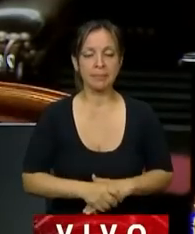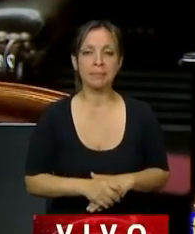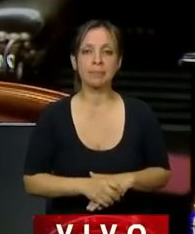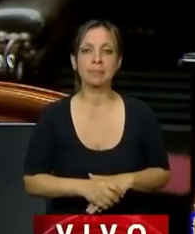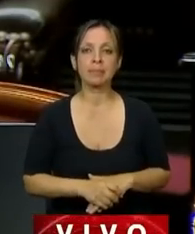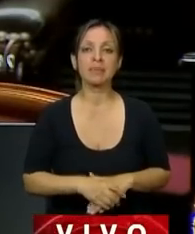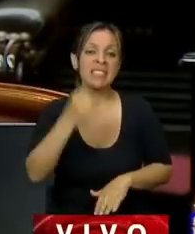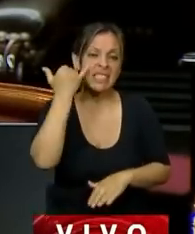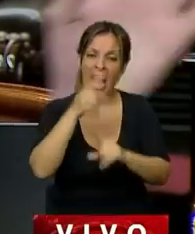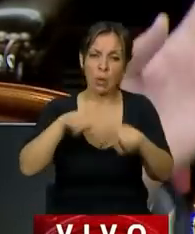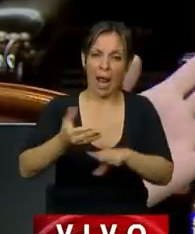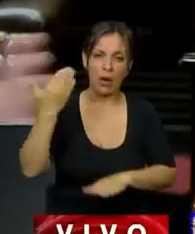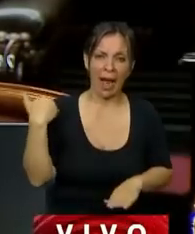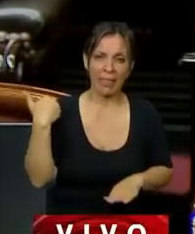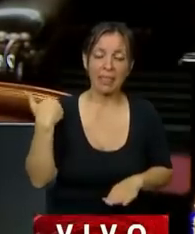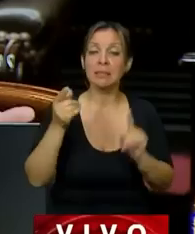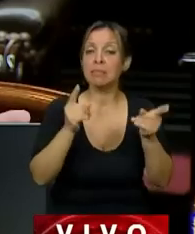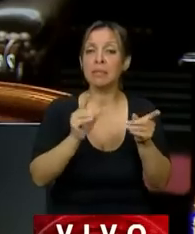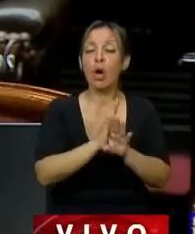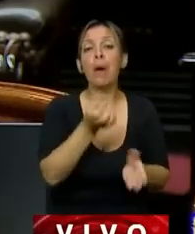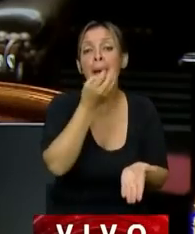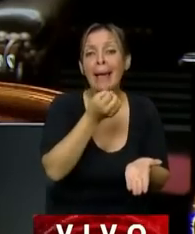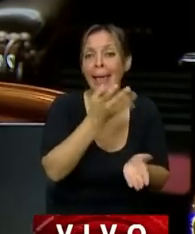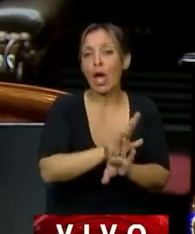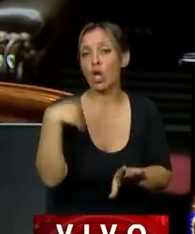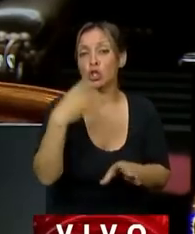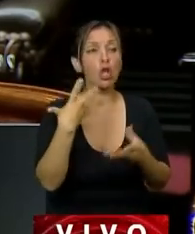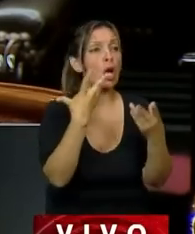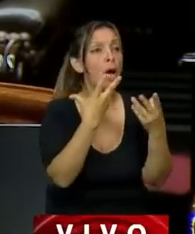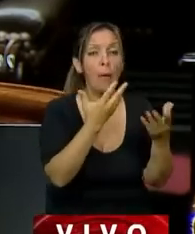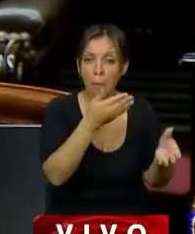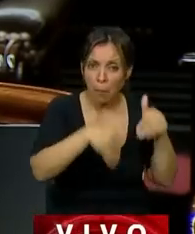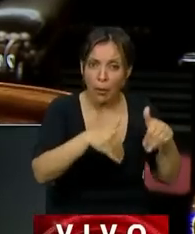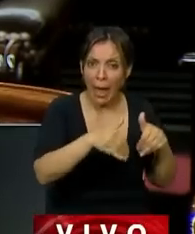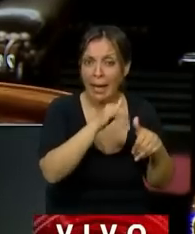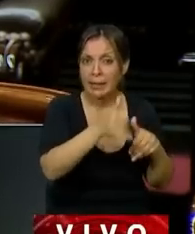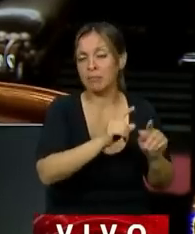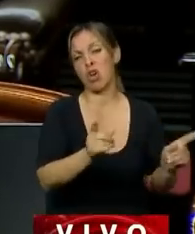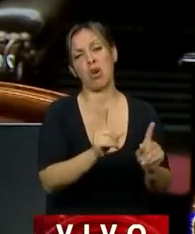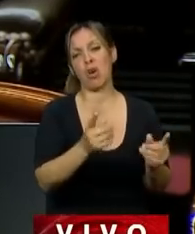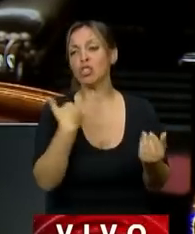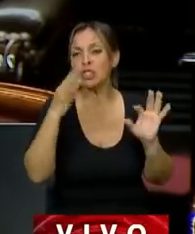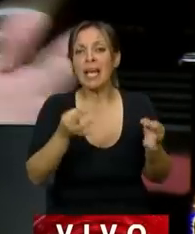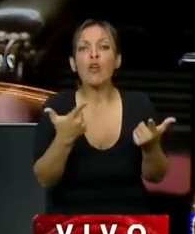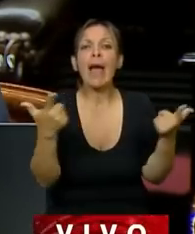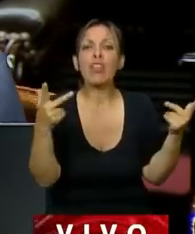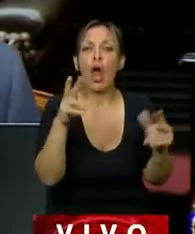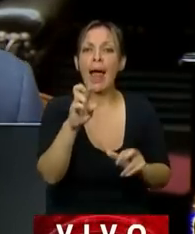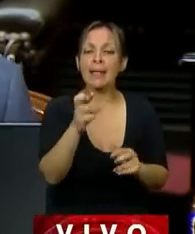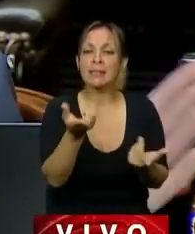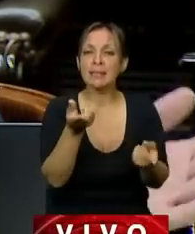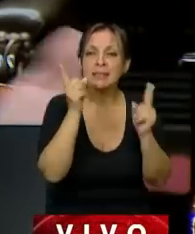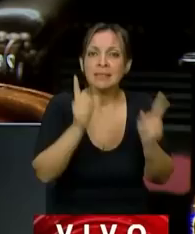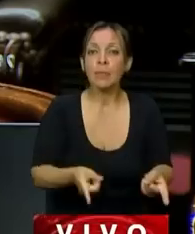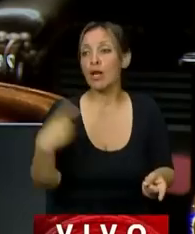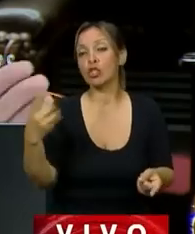Ya se las vetaron, efectivamente. El blanqueo, disculpen, no lo vamos a votar, es demasiado barato, yo sé que no hay dólares, pero vamos a